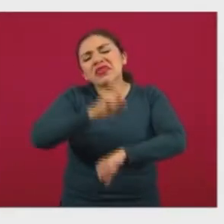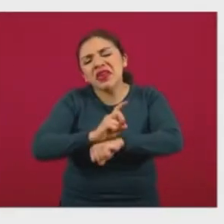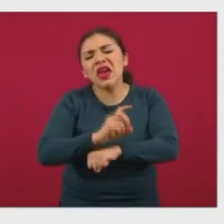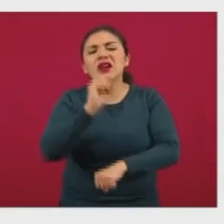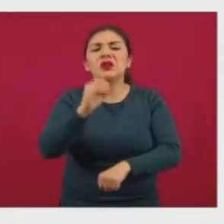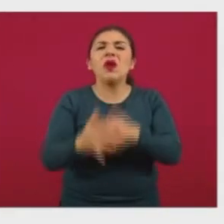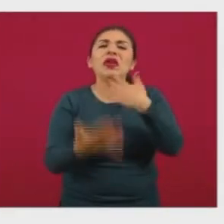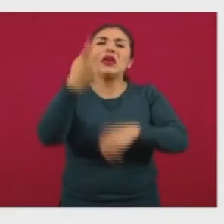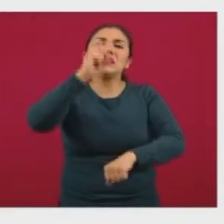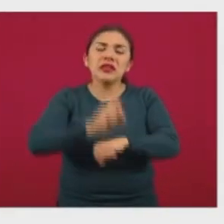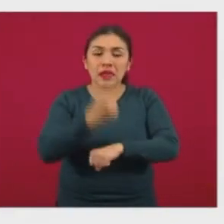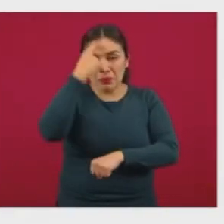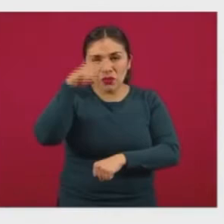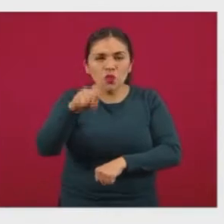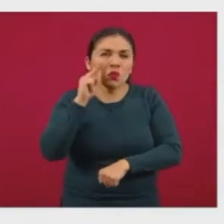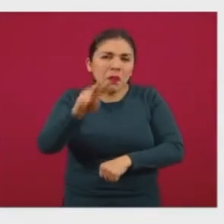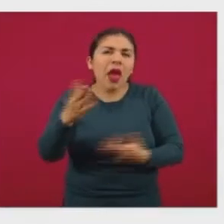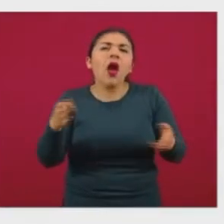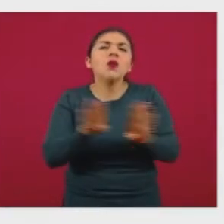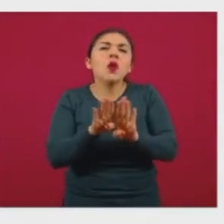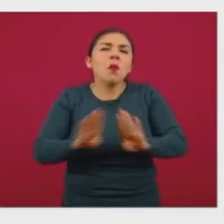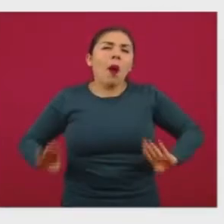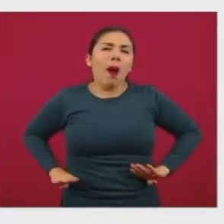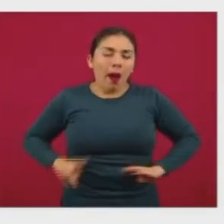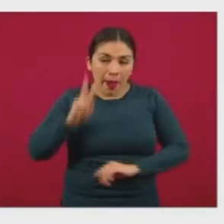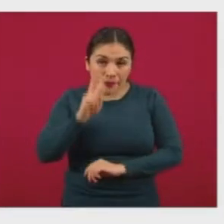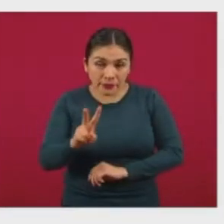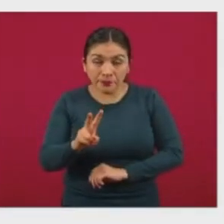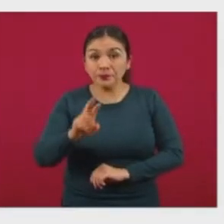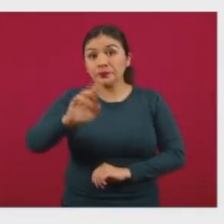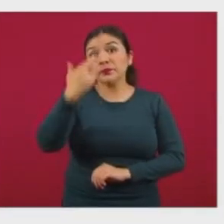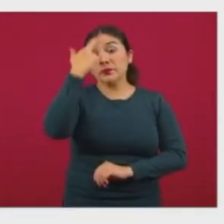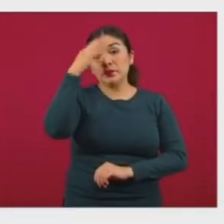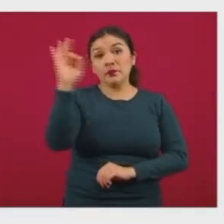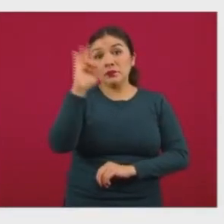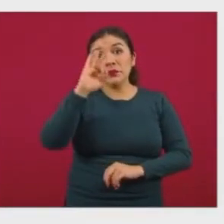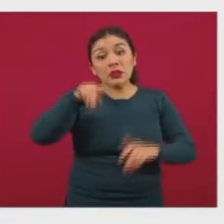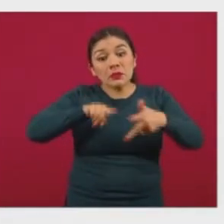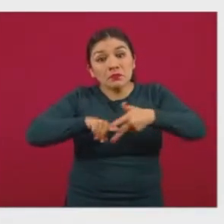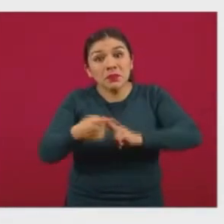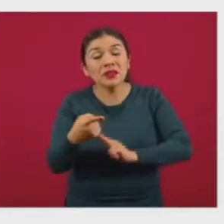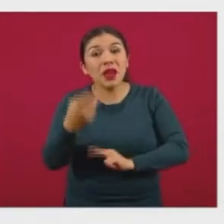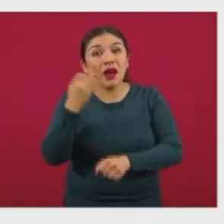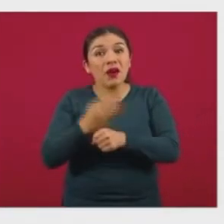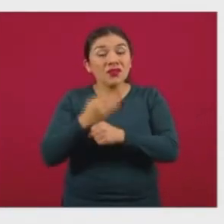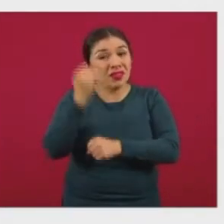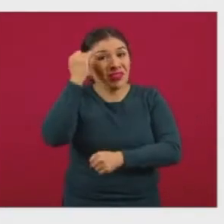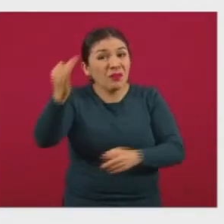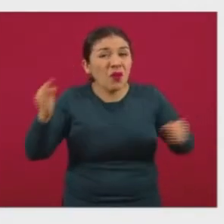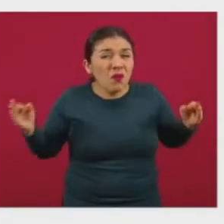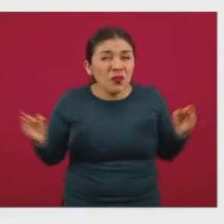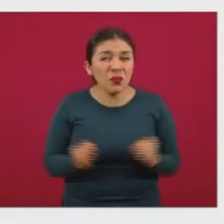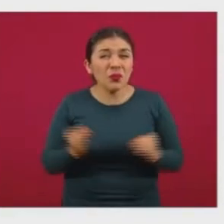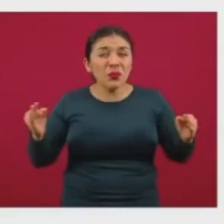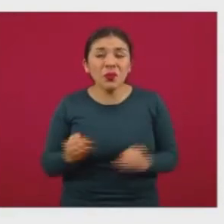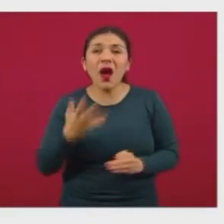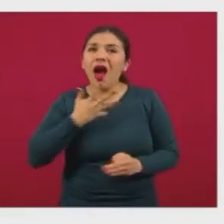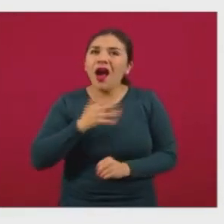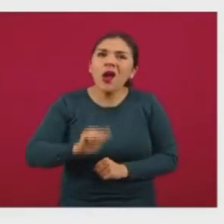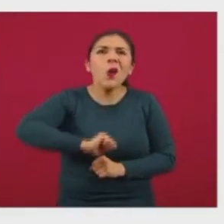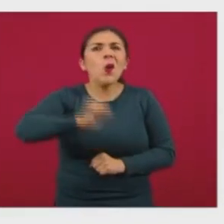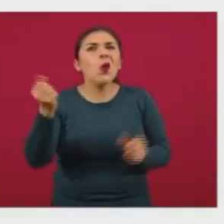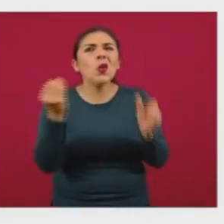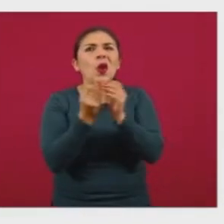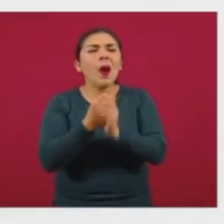ver el comportamiento. Recordemos que al entrar a la temporalidad también invernal, en donde circulan otros